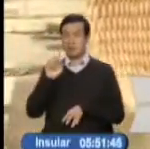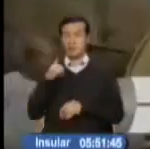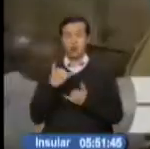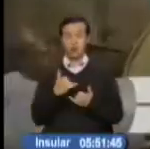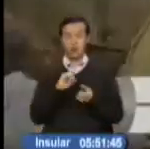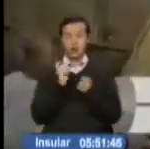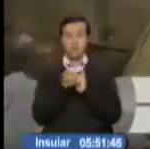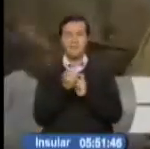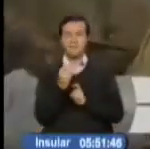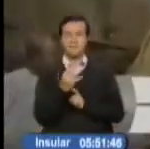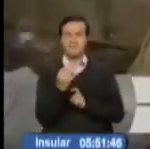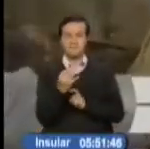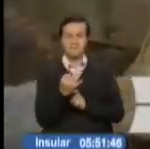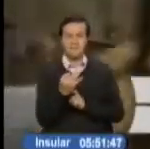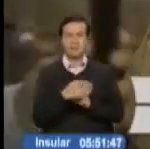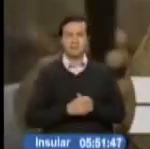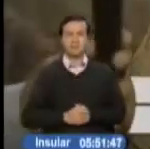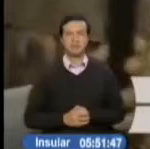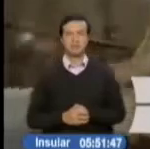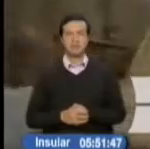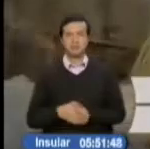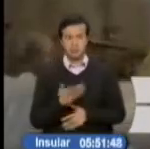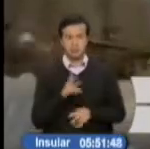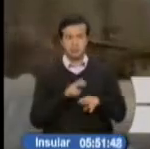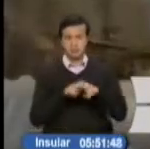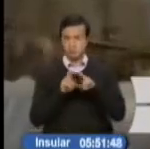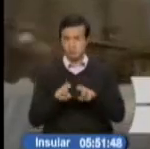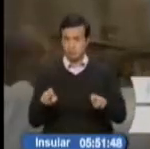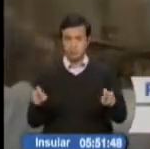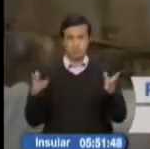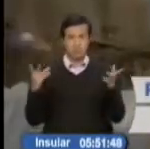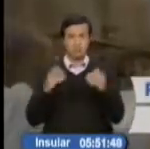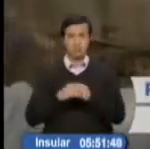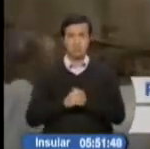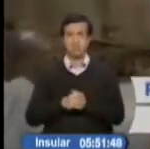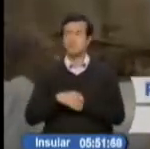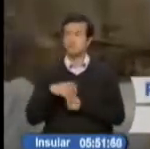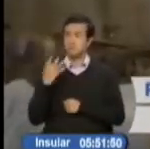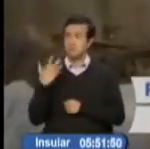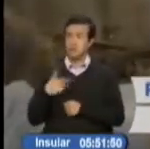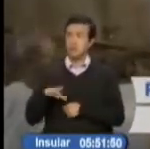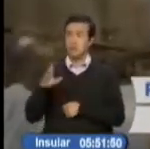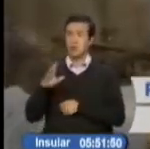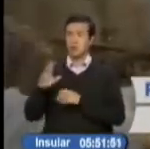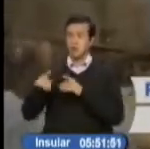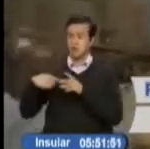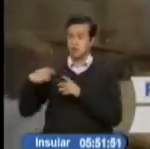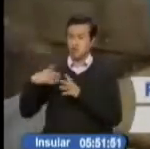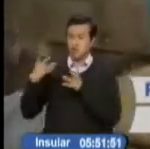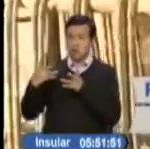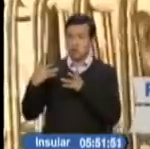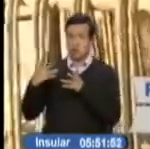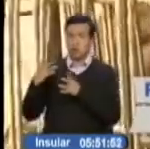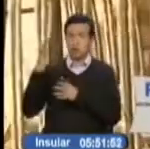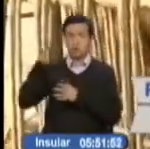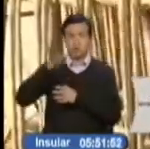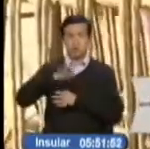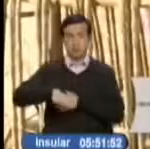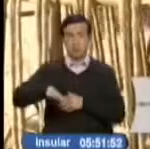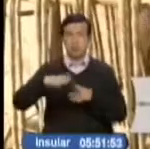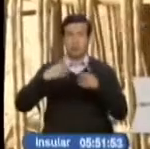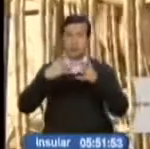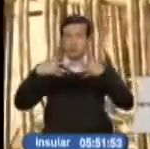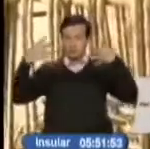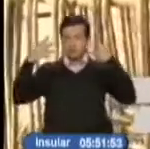fibra, fibra de papel craft. ¿Con esto hacen los muebles? Sí, con esto ya después de que ya sale el rollo, nosotros ya nos dirigimos hacia